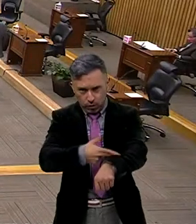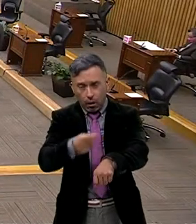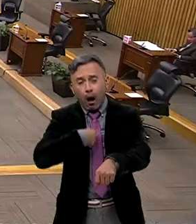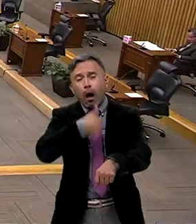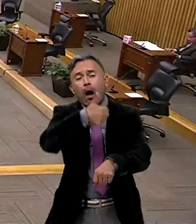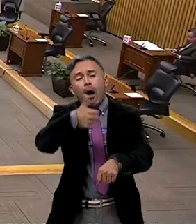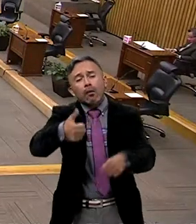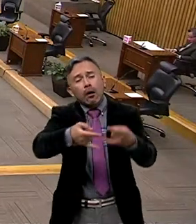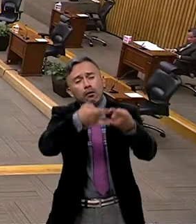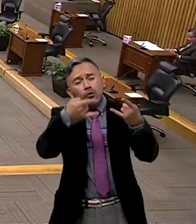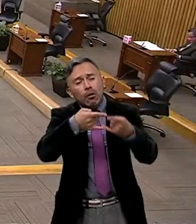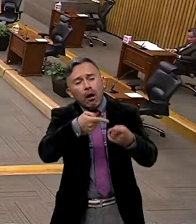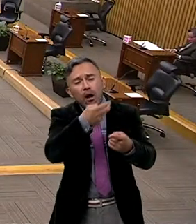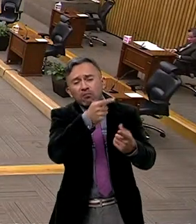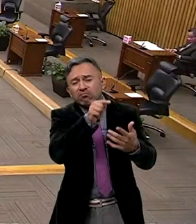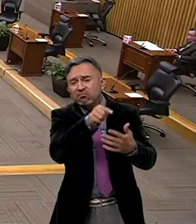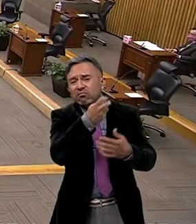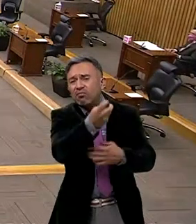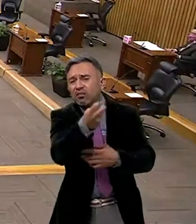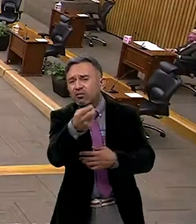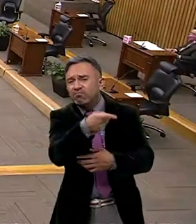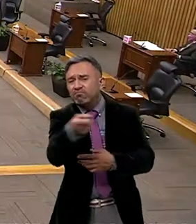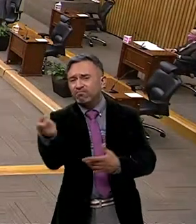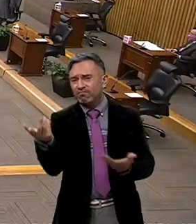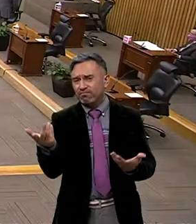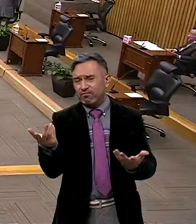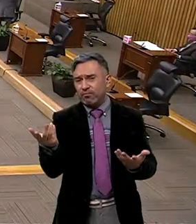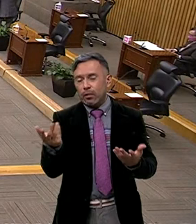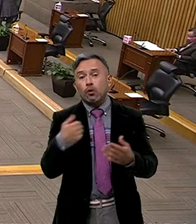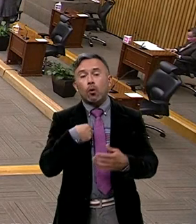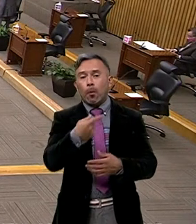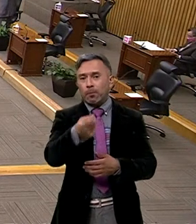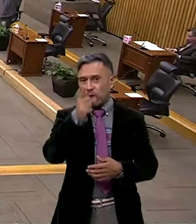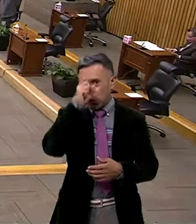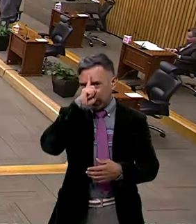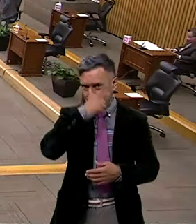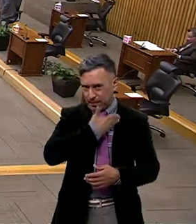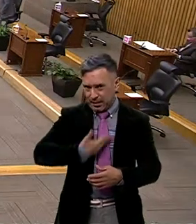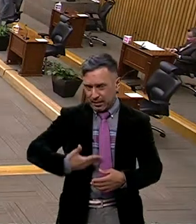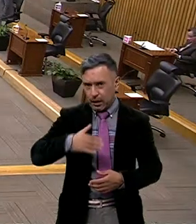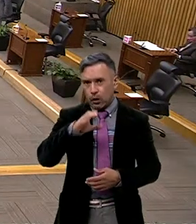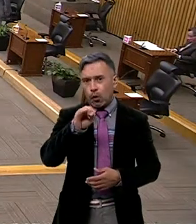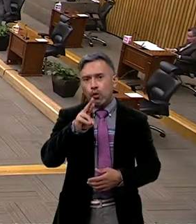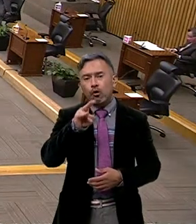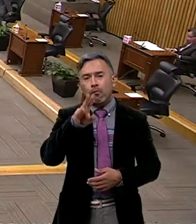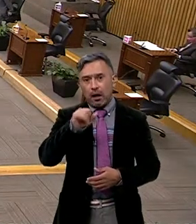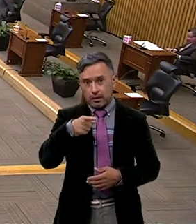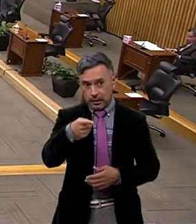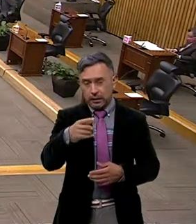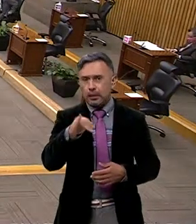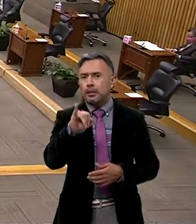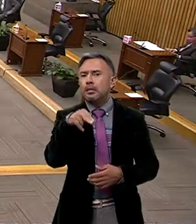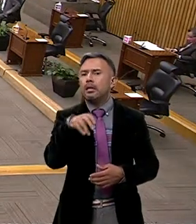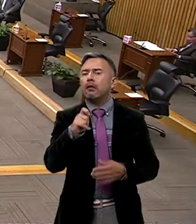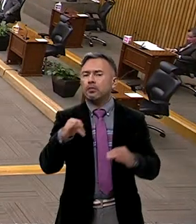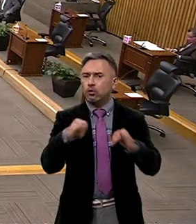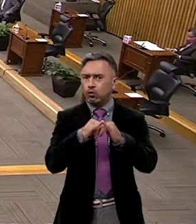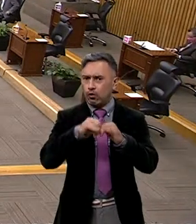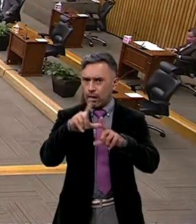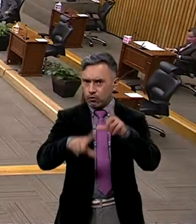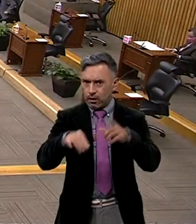presidente córdova mi reconocimiento al instituto nacional electoral ya